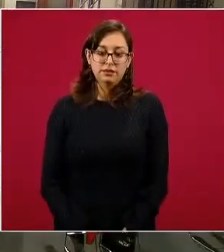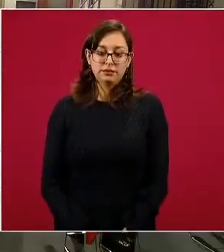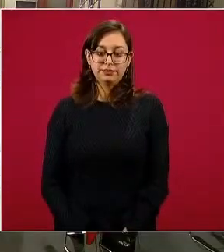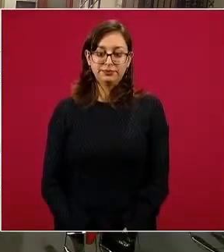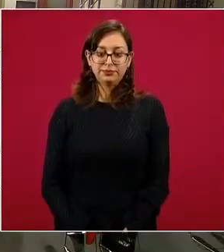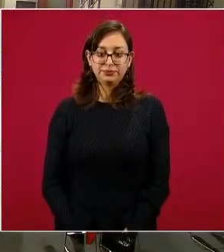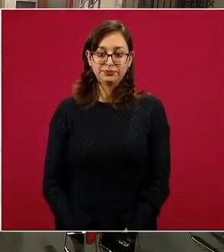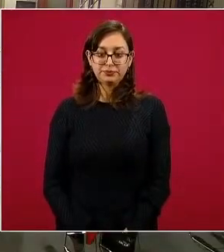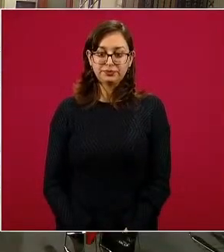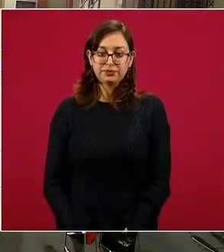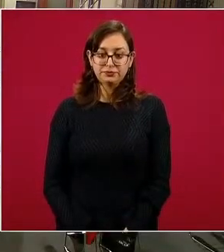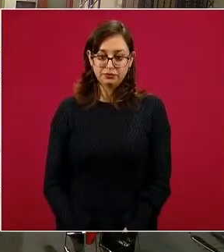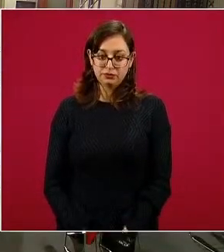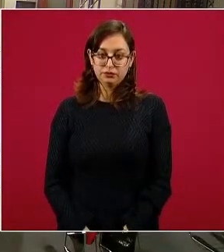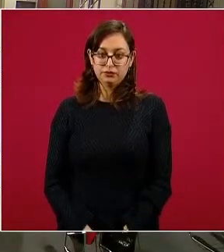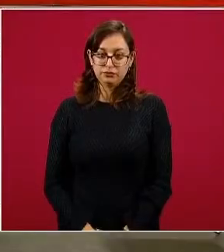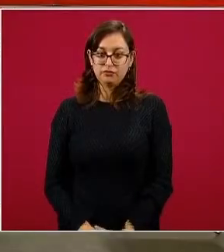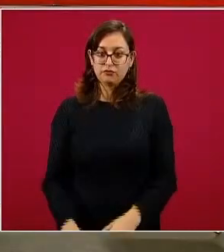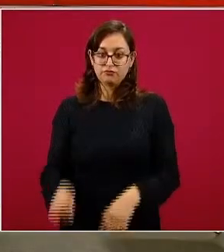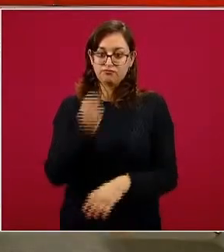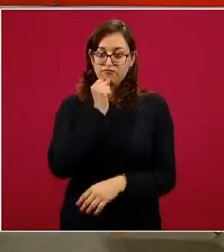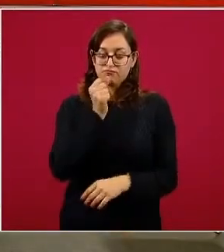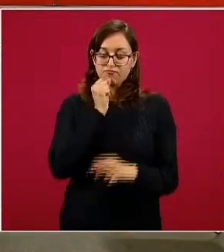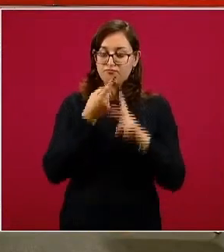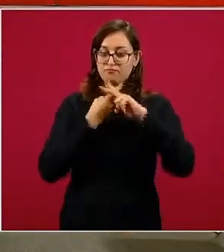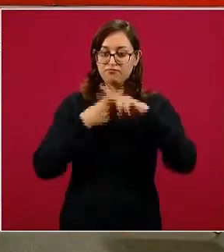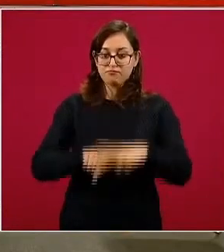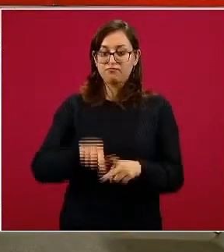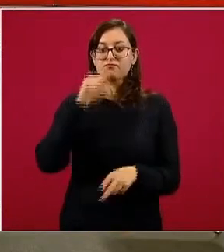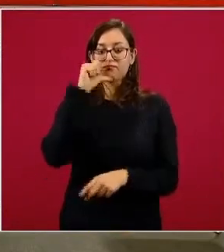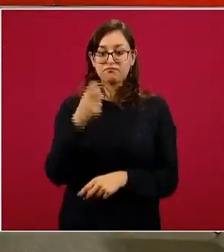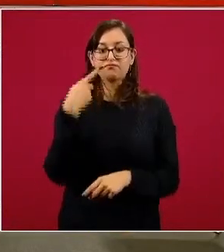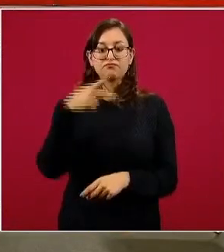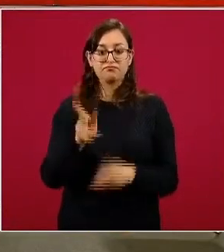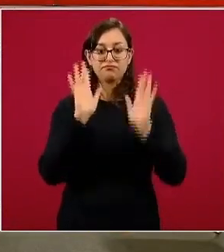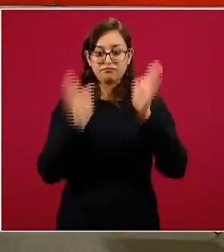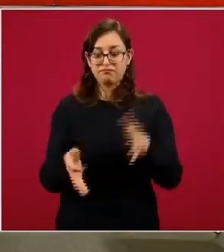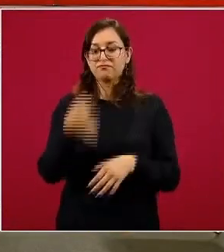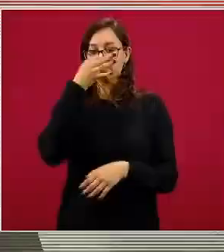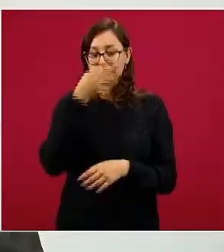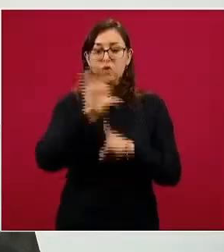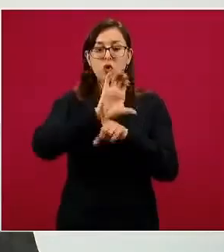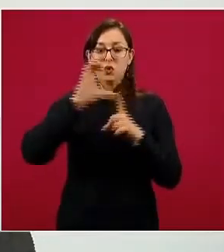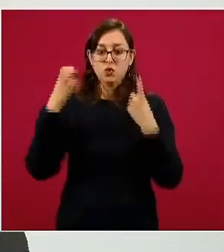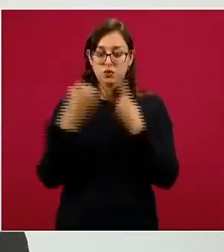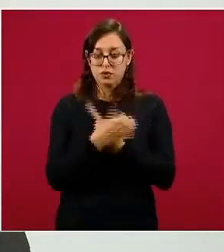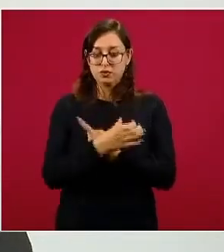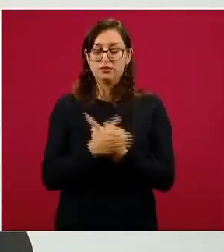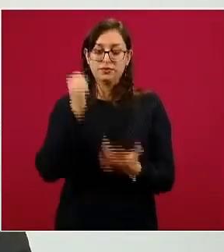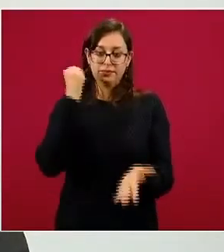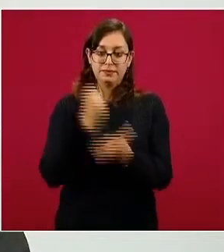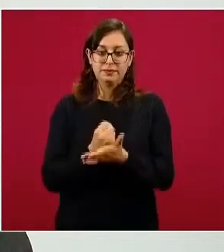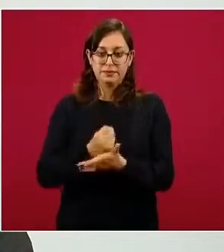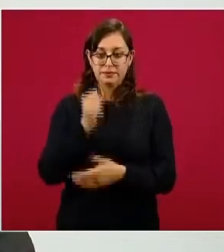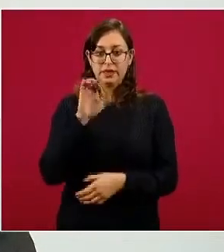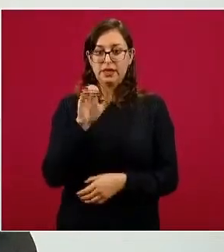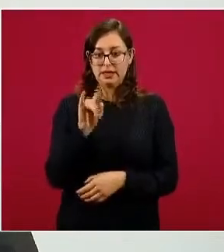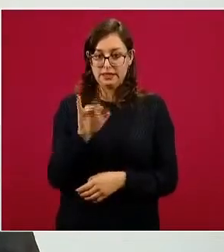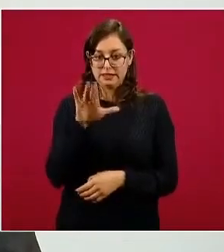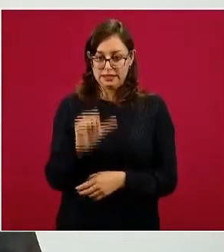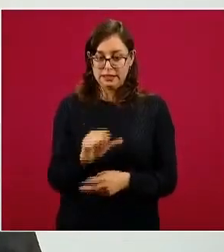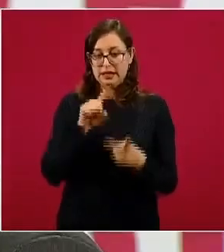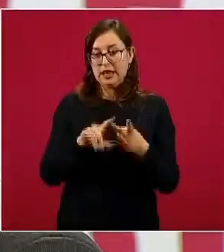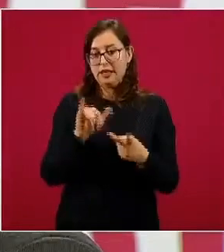Todavía no arranca el de Janssen, pero está muy cerca de arrancar. Ya pasó por la aprobación del Comité Único de Ética,